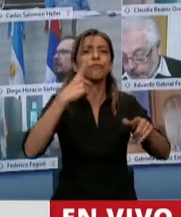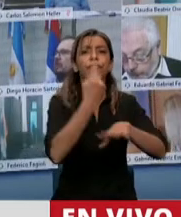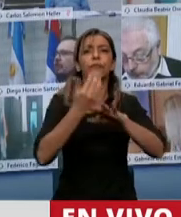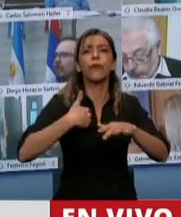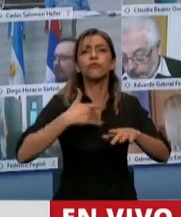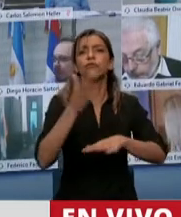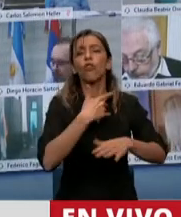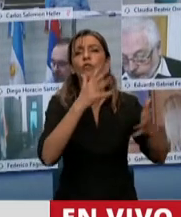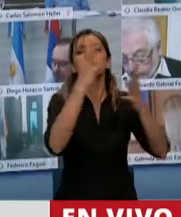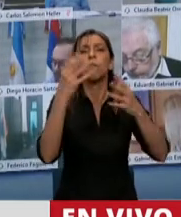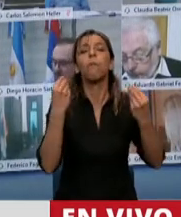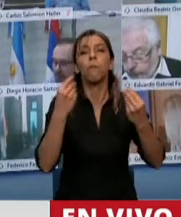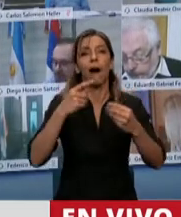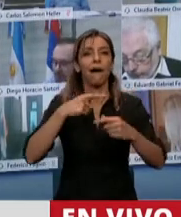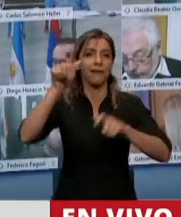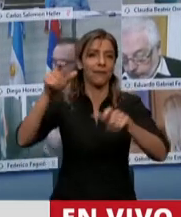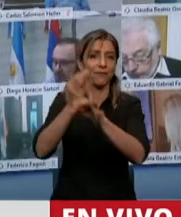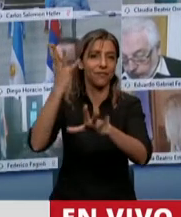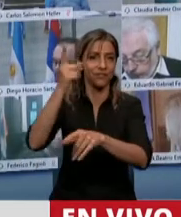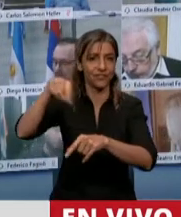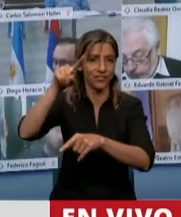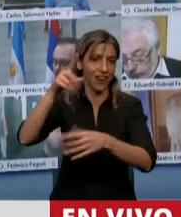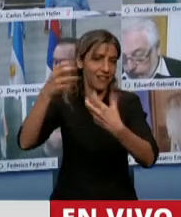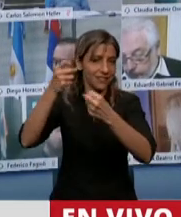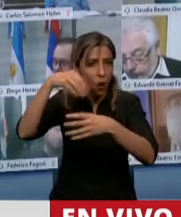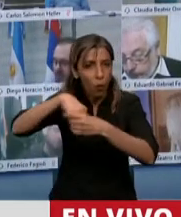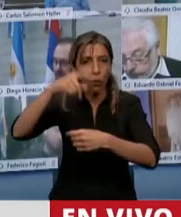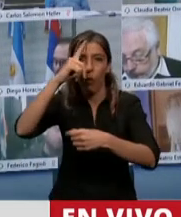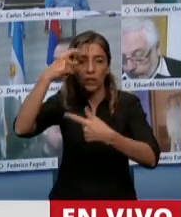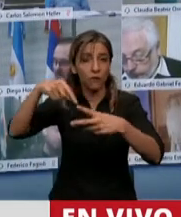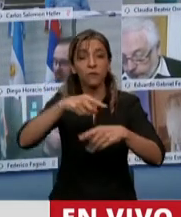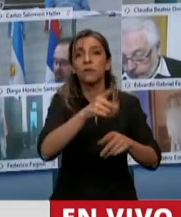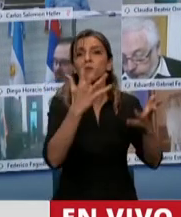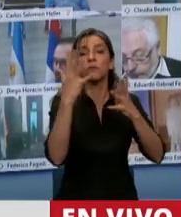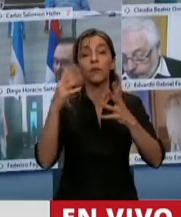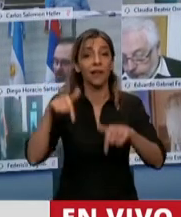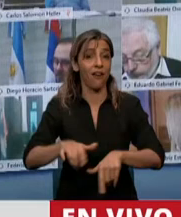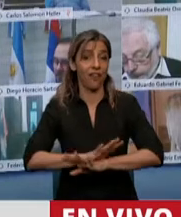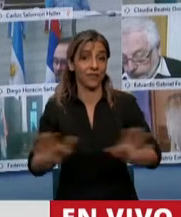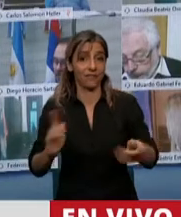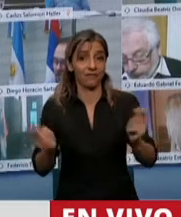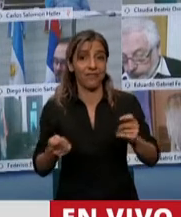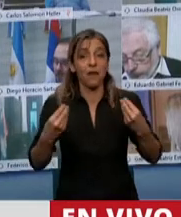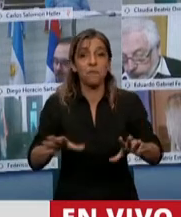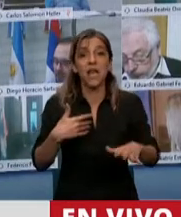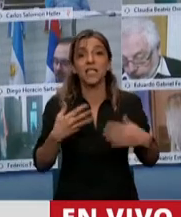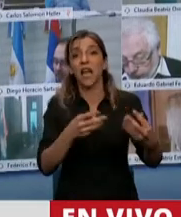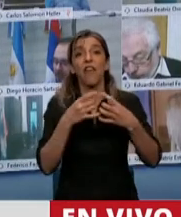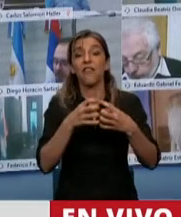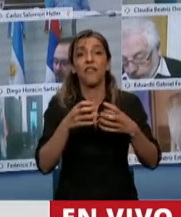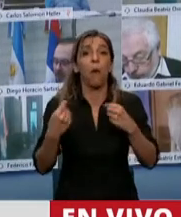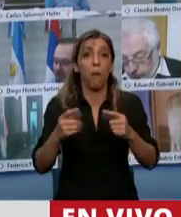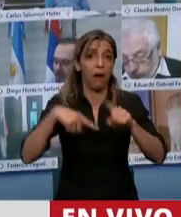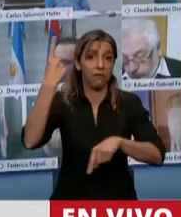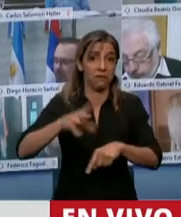pandemia. Empezaron a instalar ya el debate electoral del 2021 y para avanzar hacia el 2021,